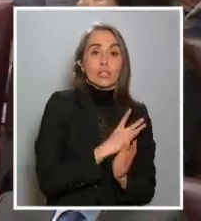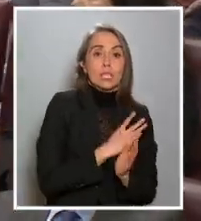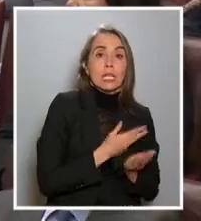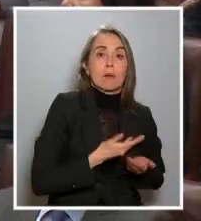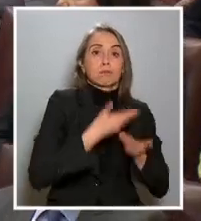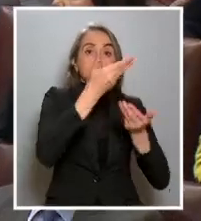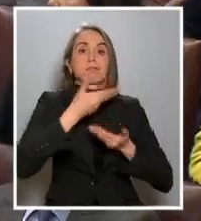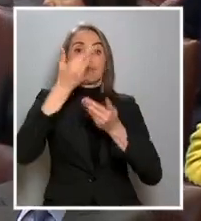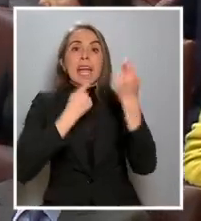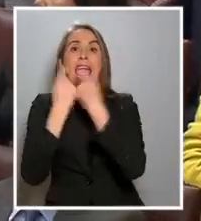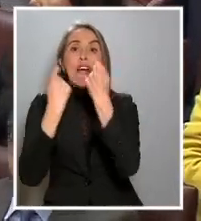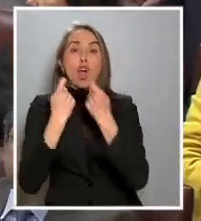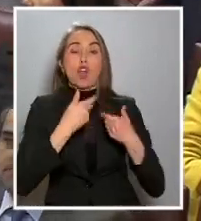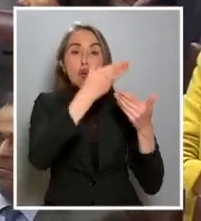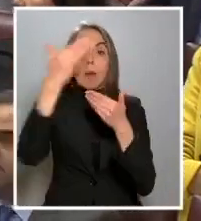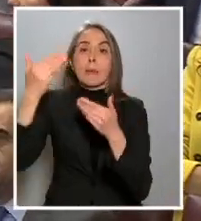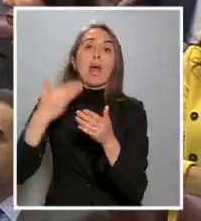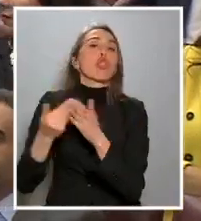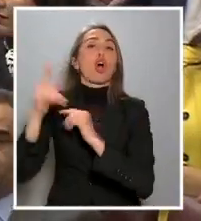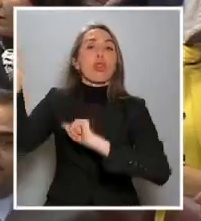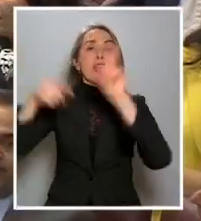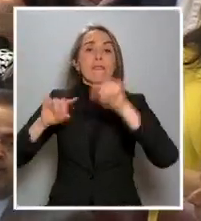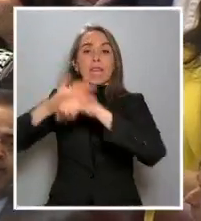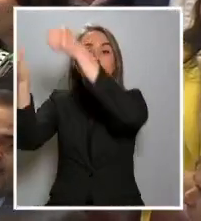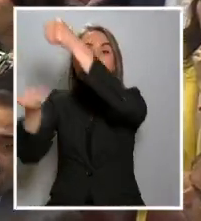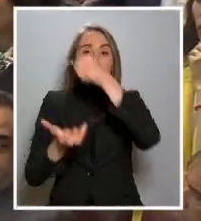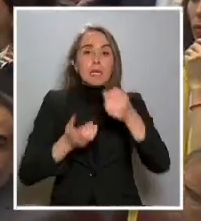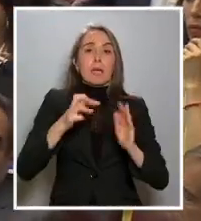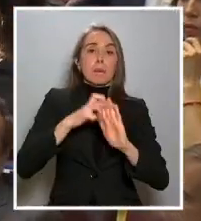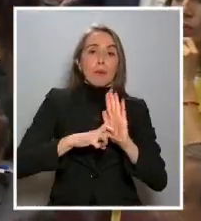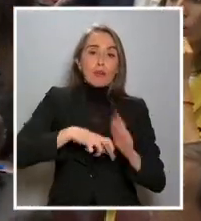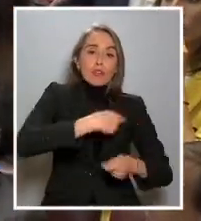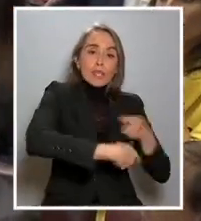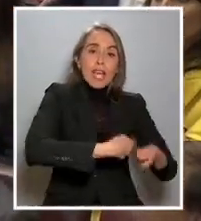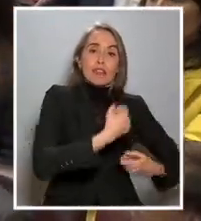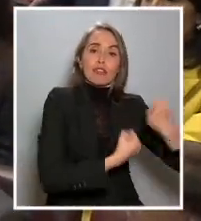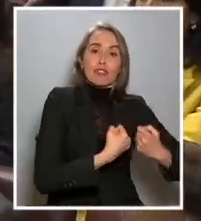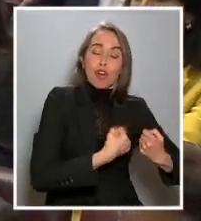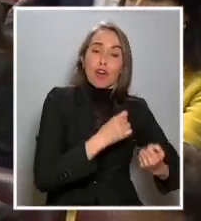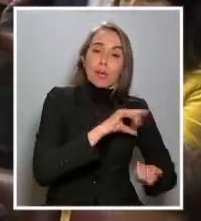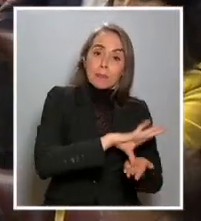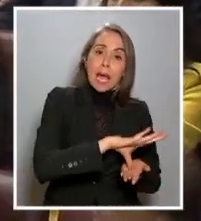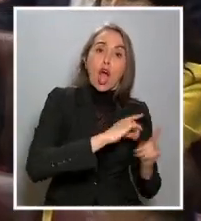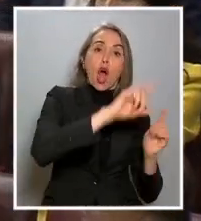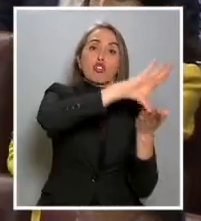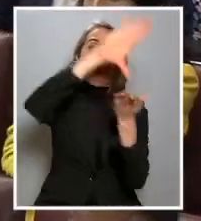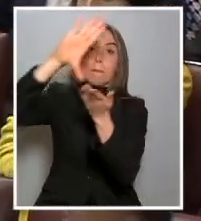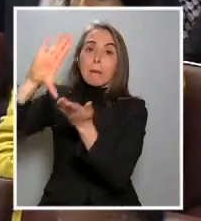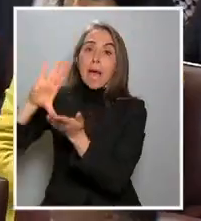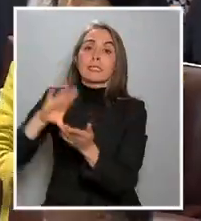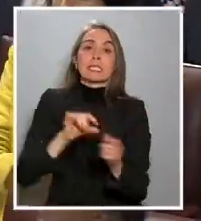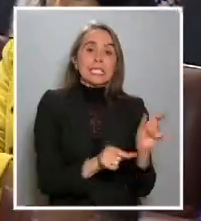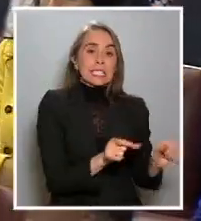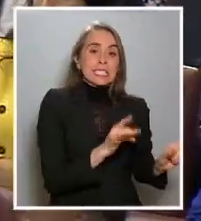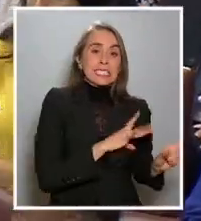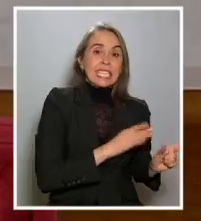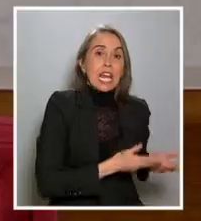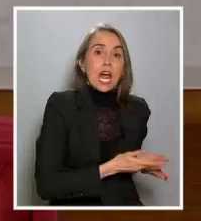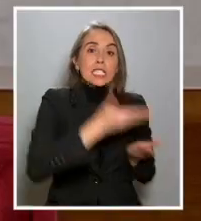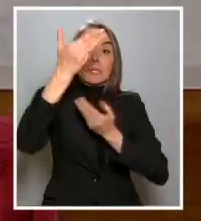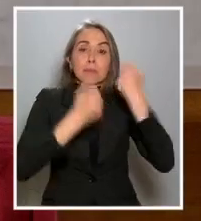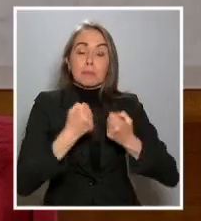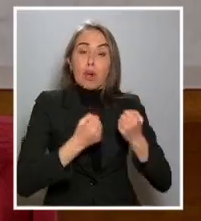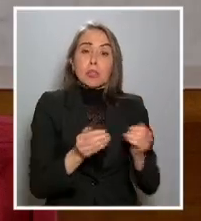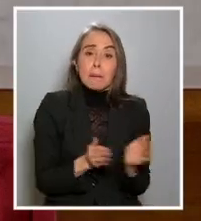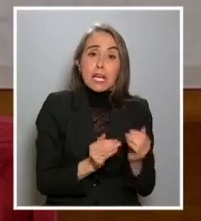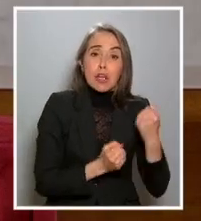económicos, diversificar el origen de los capitales que generan proyectos en el país y abrir nuevos mercados para nuestros exportadores, muchos de ellos